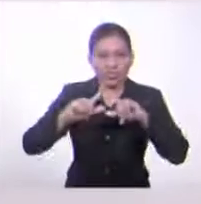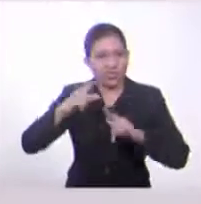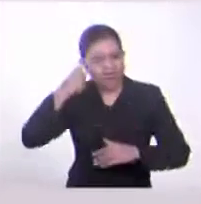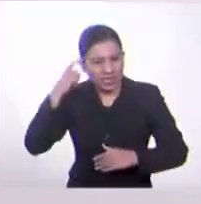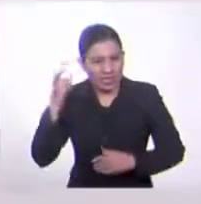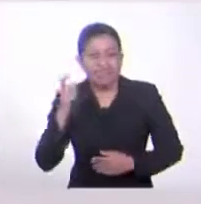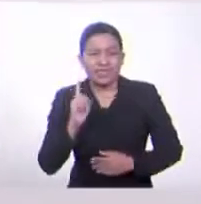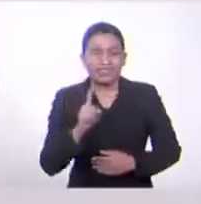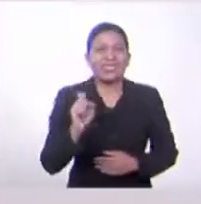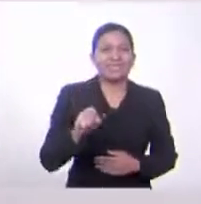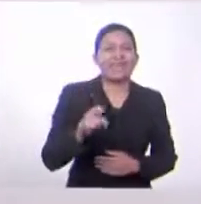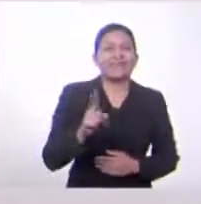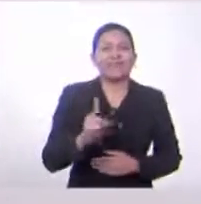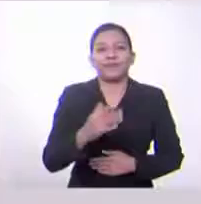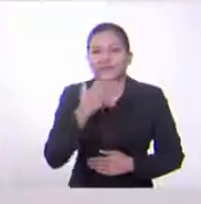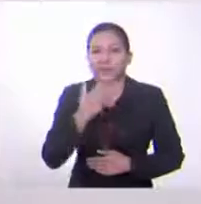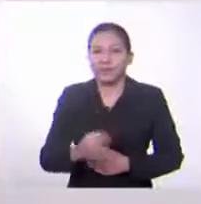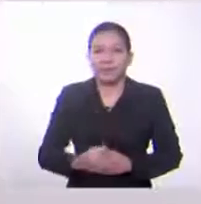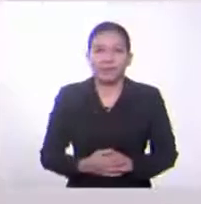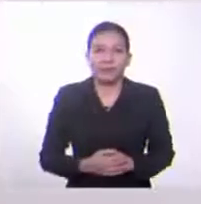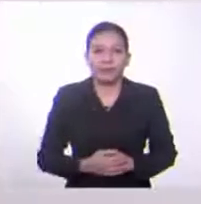Sí, ya me acordé. Sí.